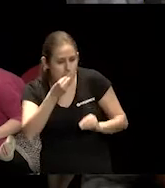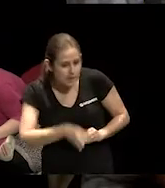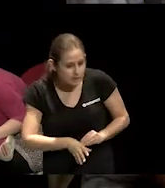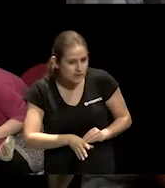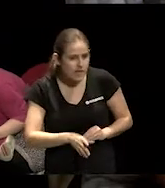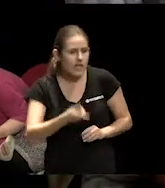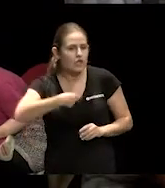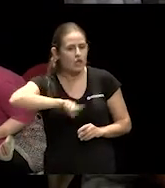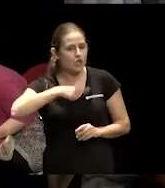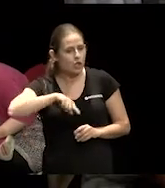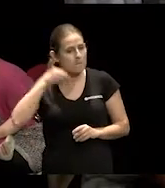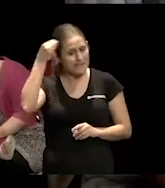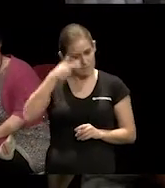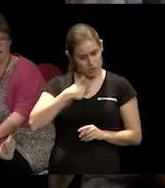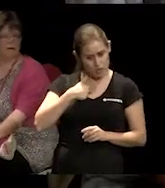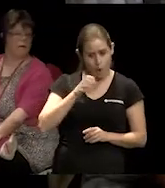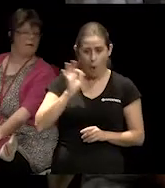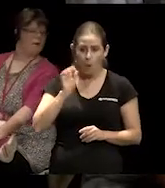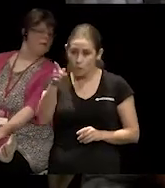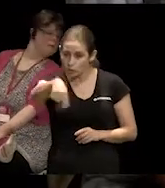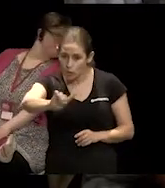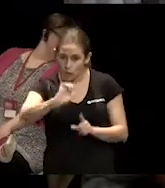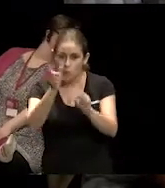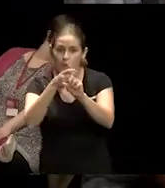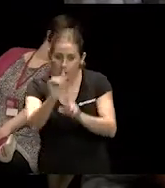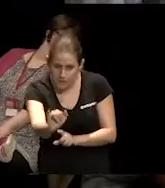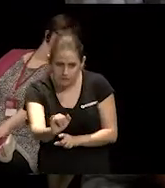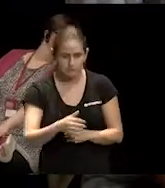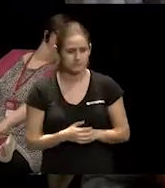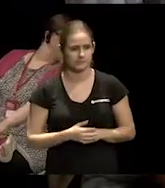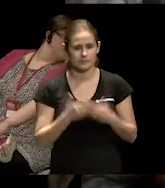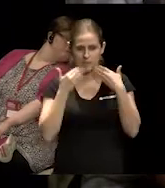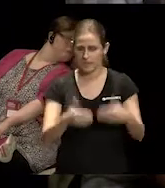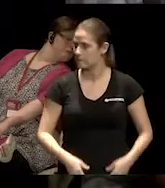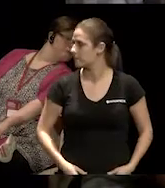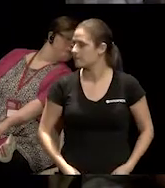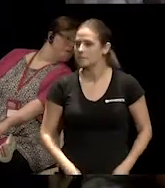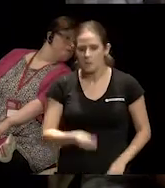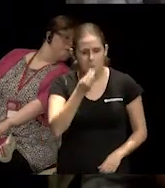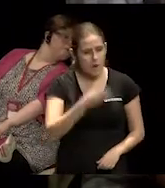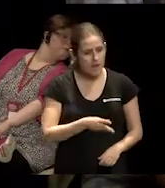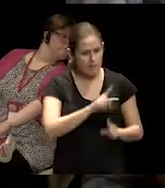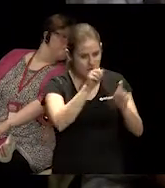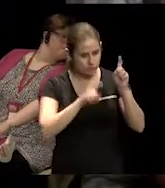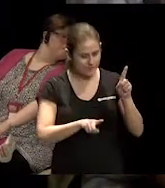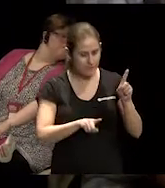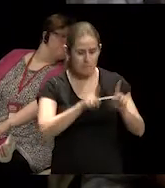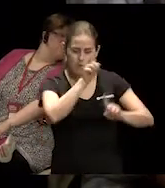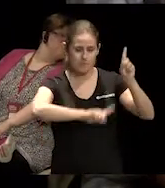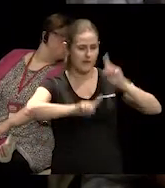pensemos nosotros. O si ya nos podéis abrir, iluminar un poco en alguna dirección. A mí me parece una buena pregunta. El problema es no tener respuesta.